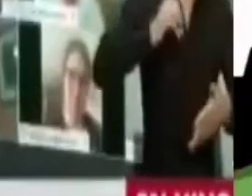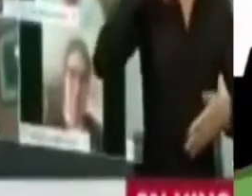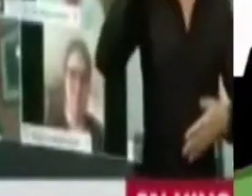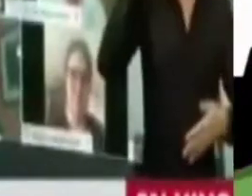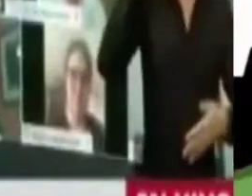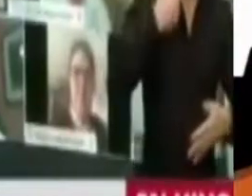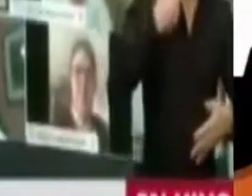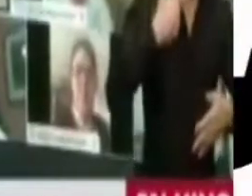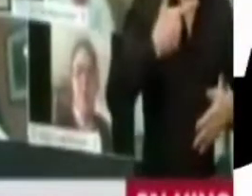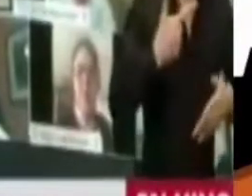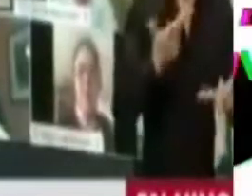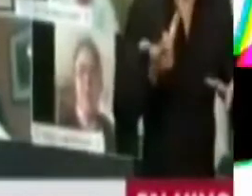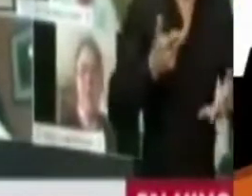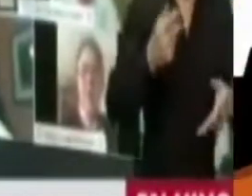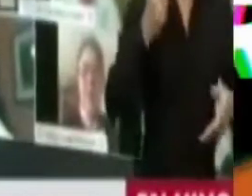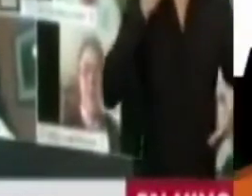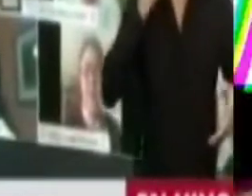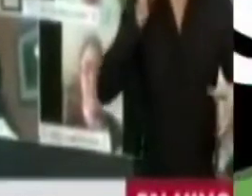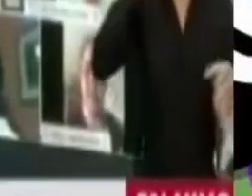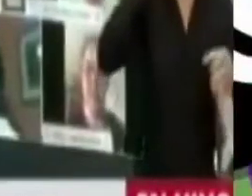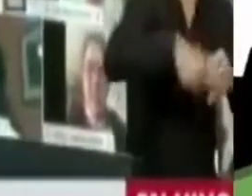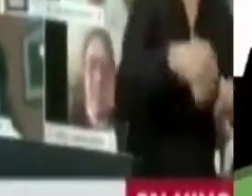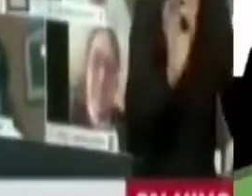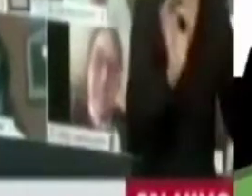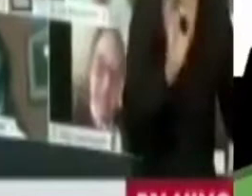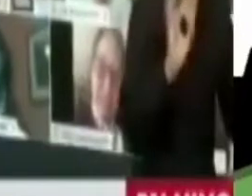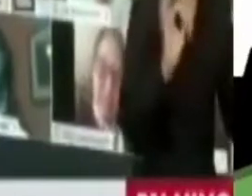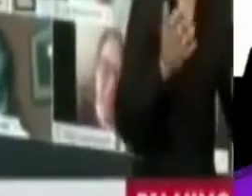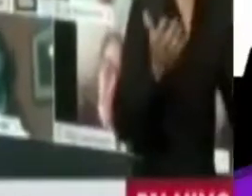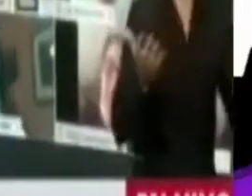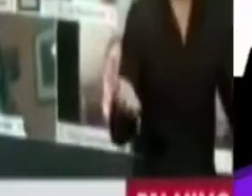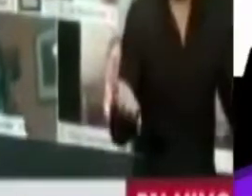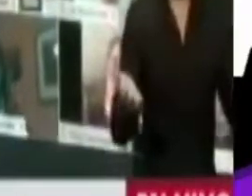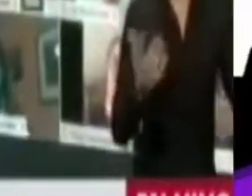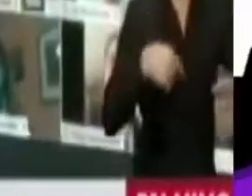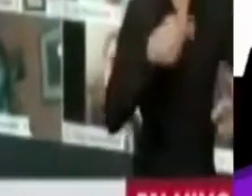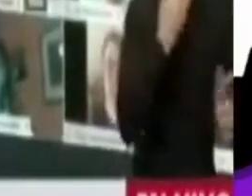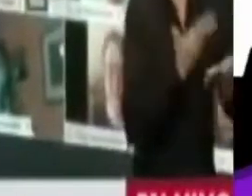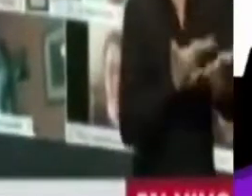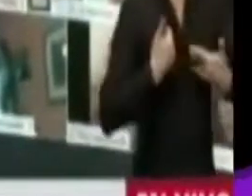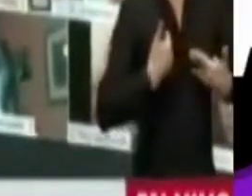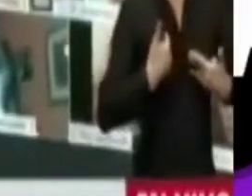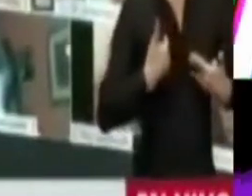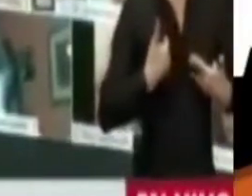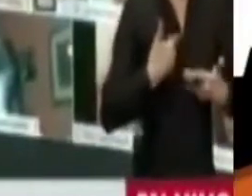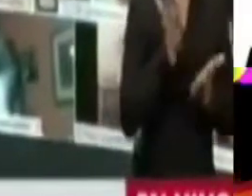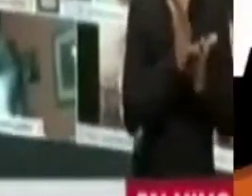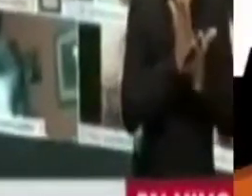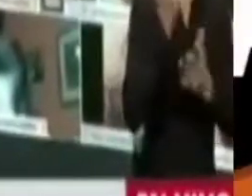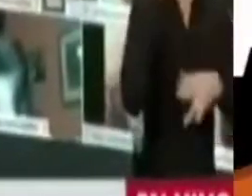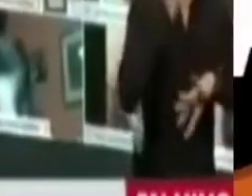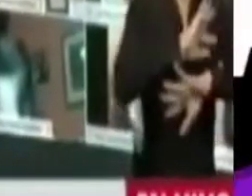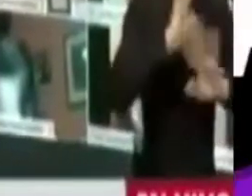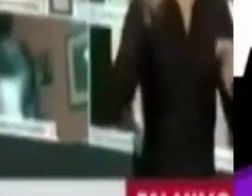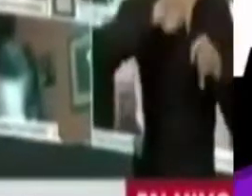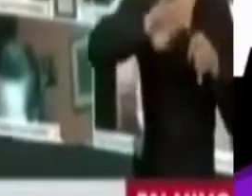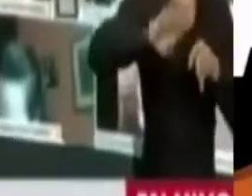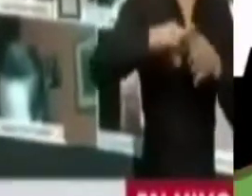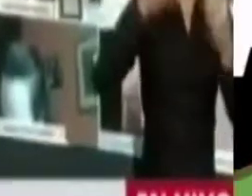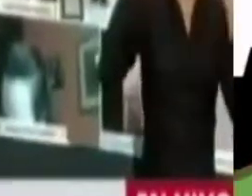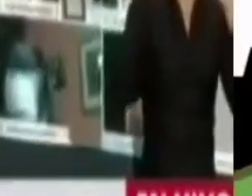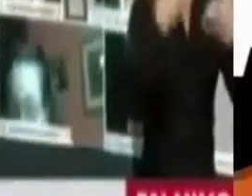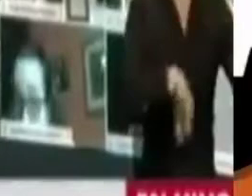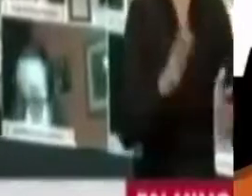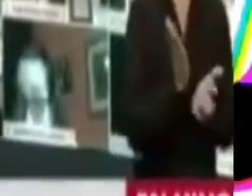claro. Cambiándolo de tema, Carlos, estuvo en la entrega de viviendas allí en Villa Mercedes, un